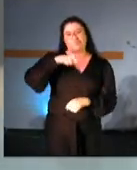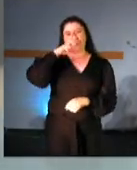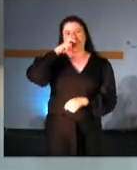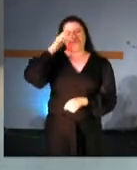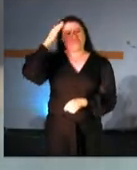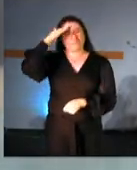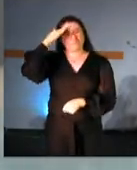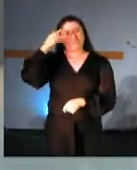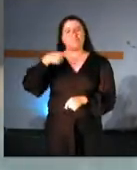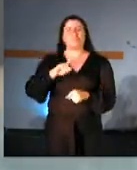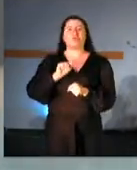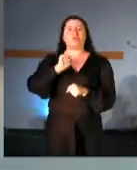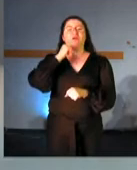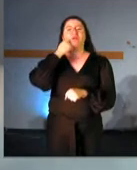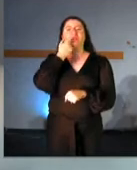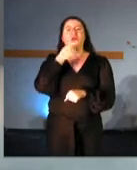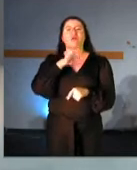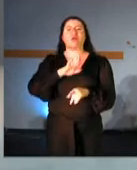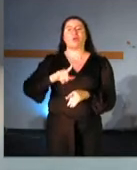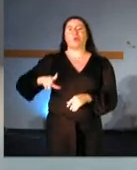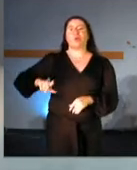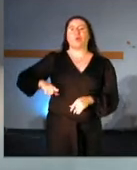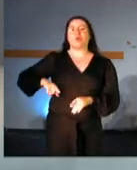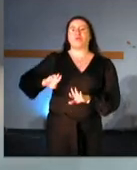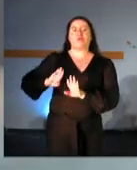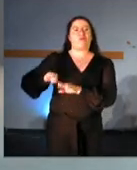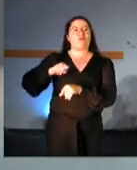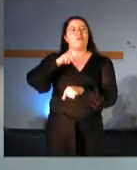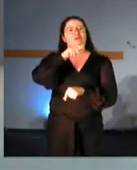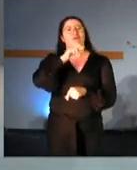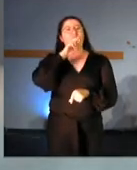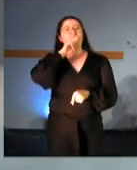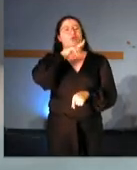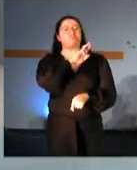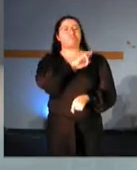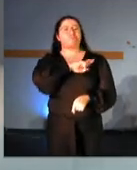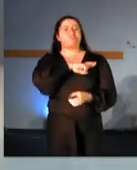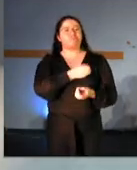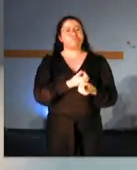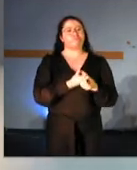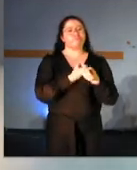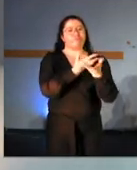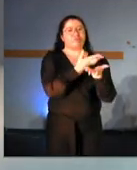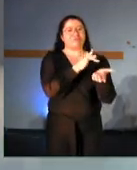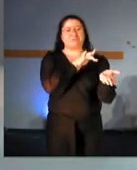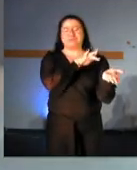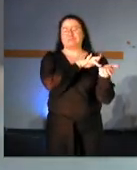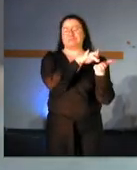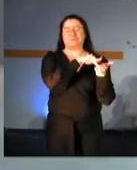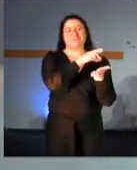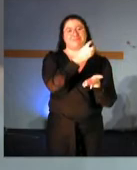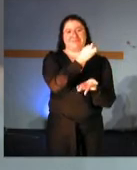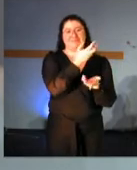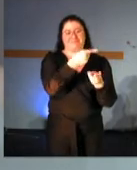a los intereses privados del imperialismo, en un grado máximo, ¿no?